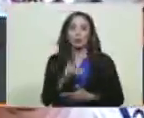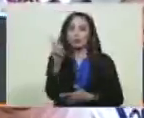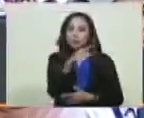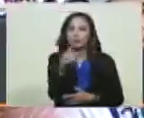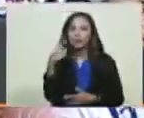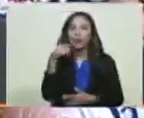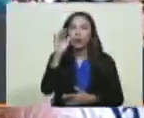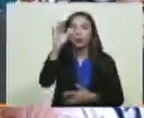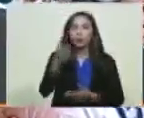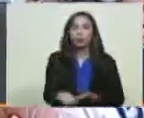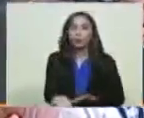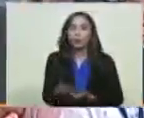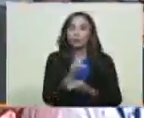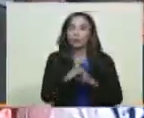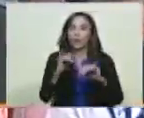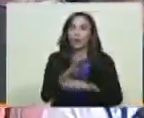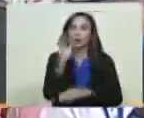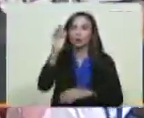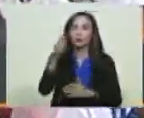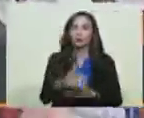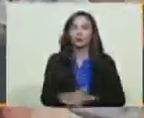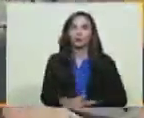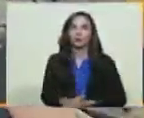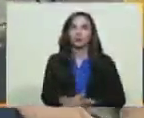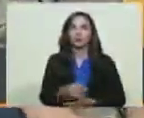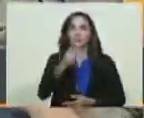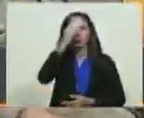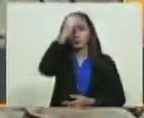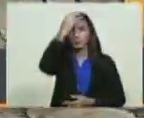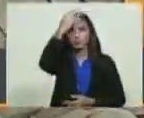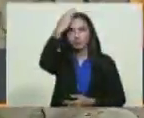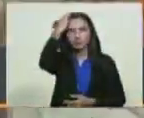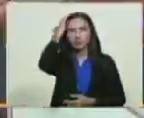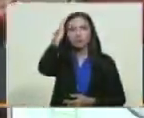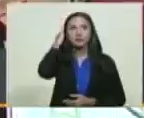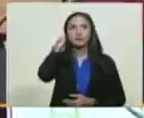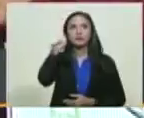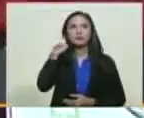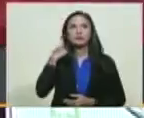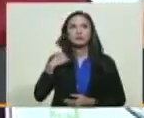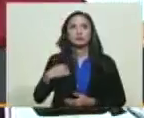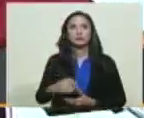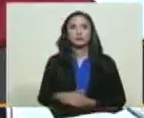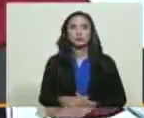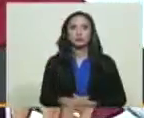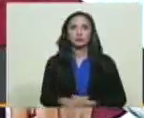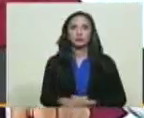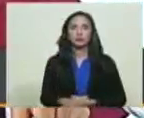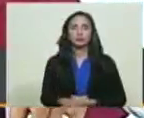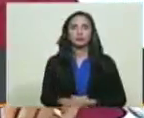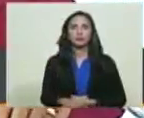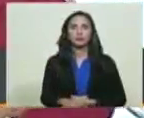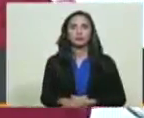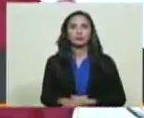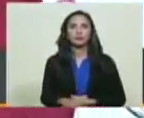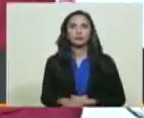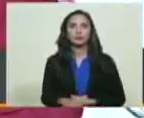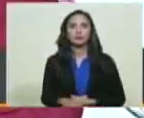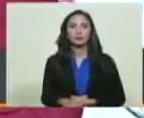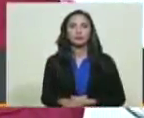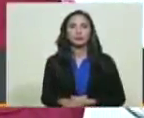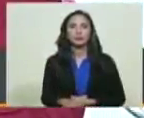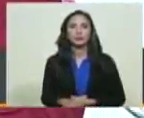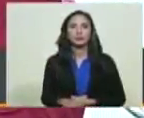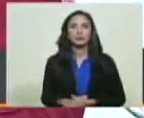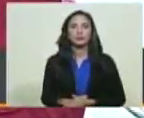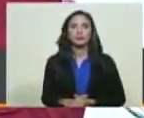que ustedes dibujan desde ella no es una promesa de lo que va a ser el futuro no